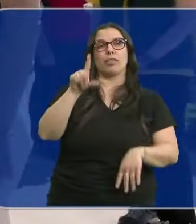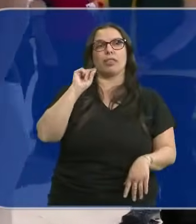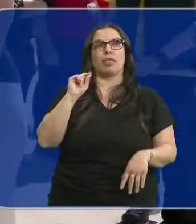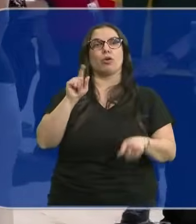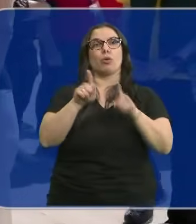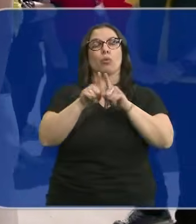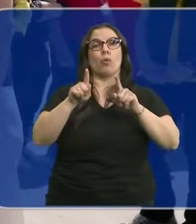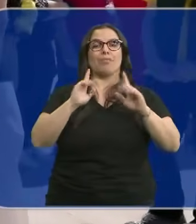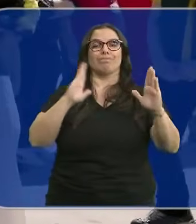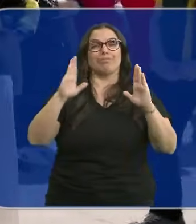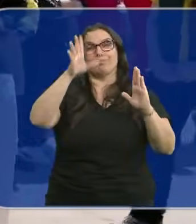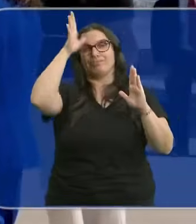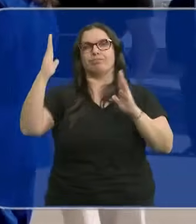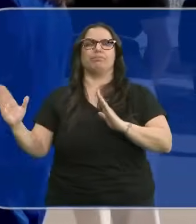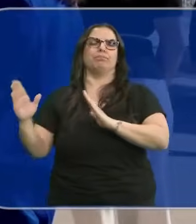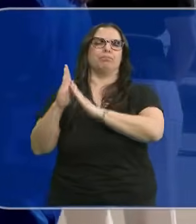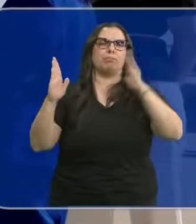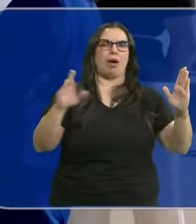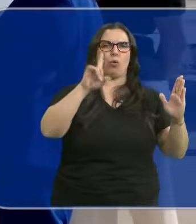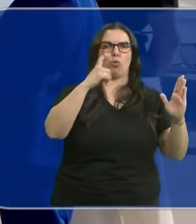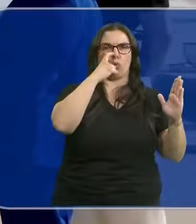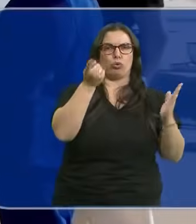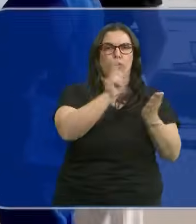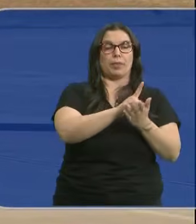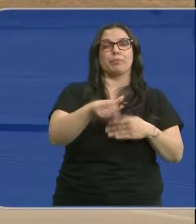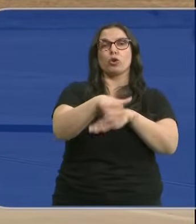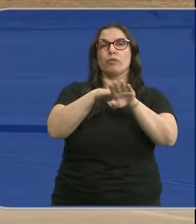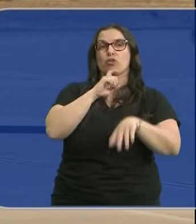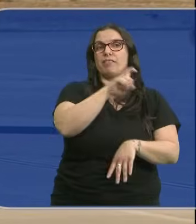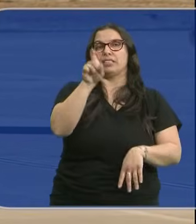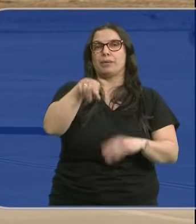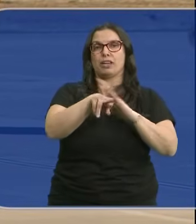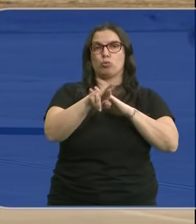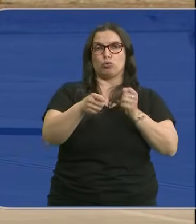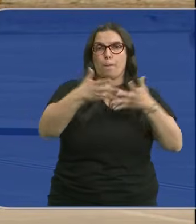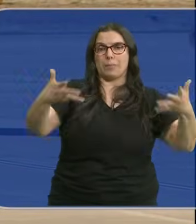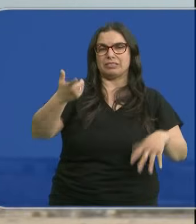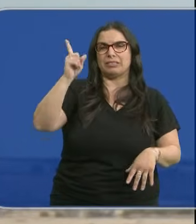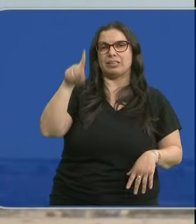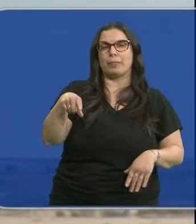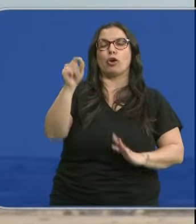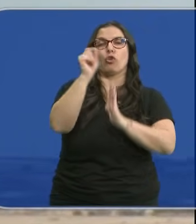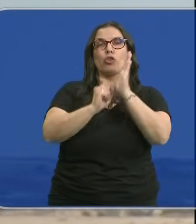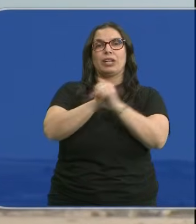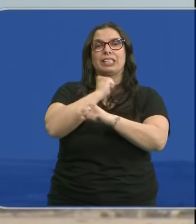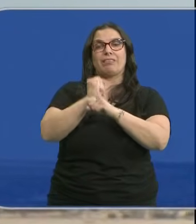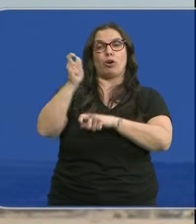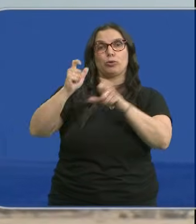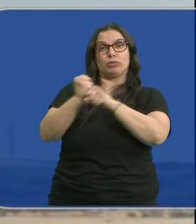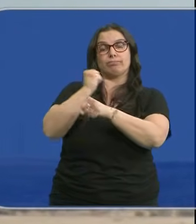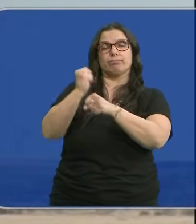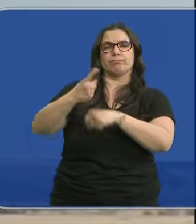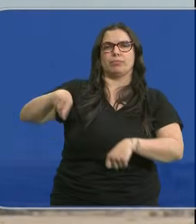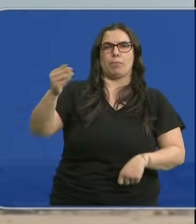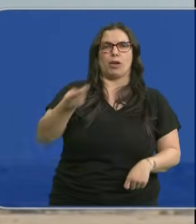volver a adelantar la campaña estival al 1 de junio. El Gobierno anuncia además que habrá más medios y que mejora las condiciones de los brigadistas. Busca